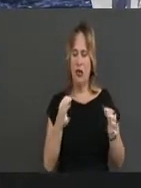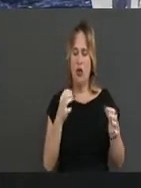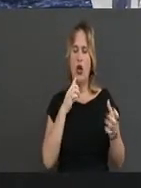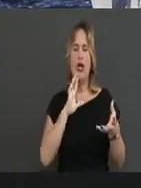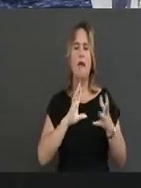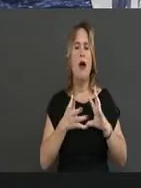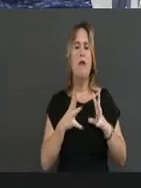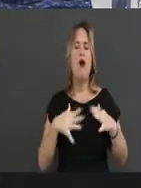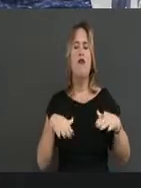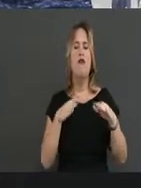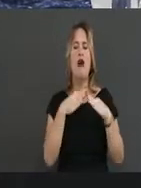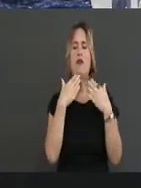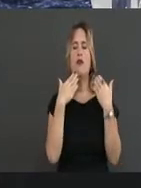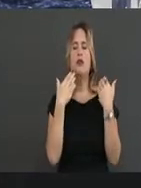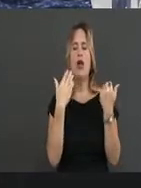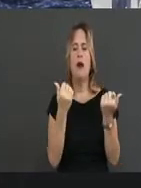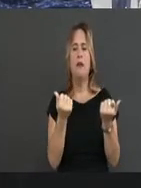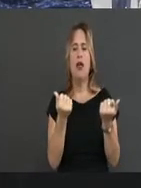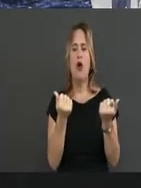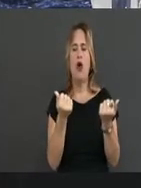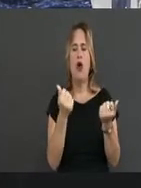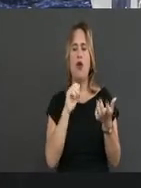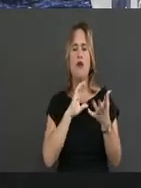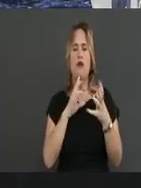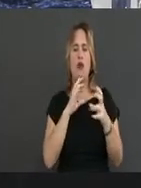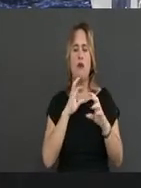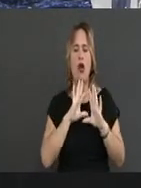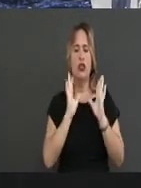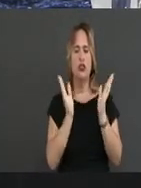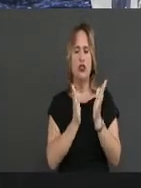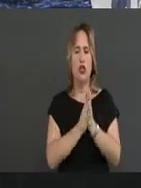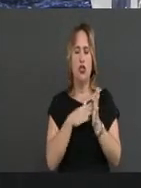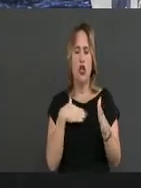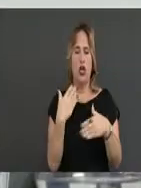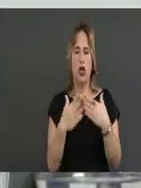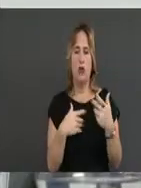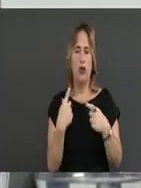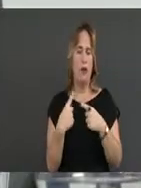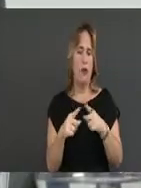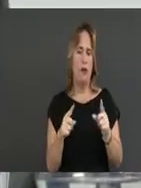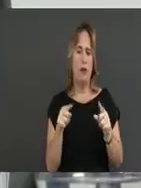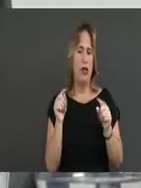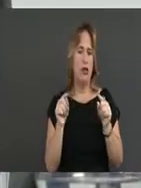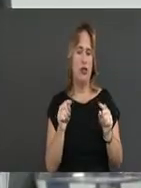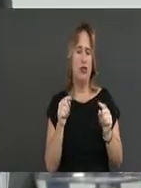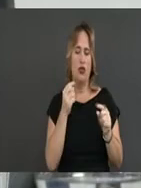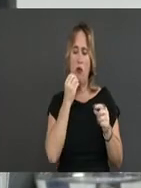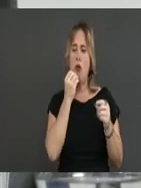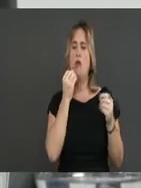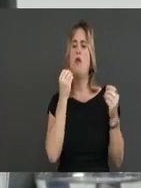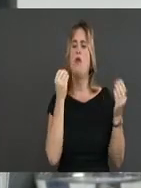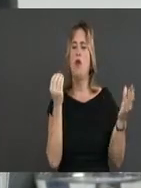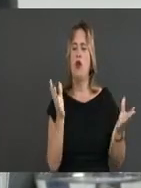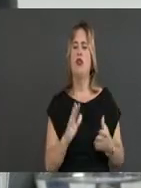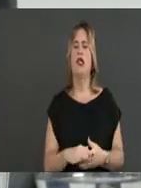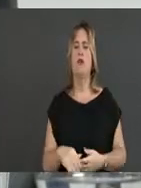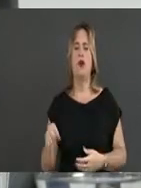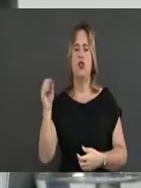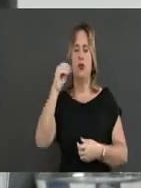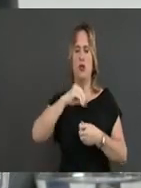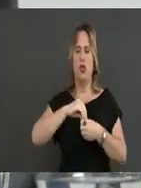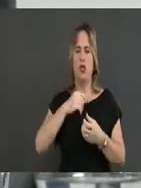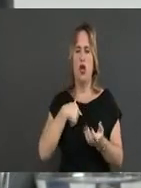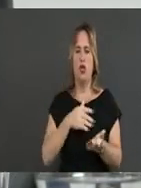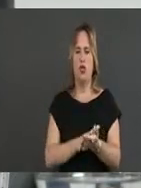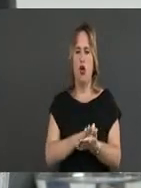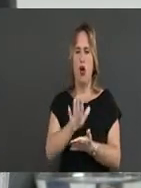caminando por un camino que está lleno de obstáculos, pero somos capaces de involucrar y de